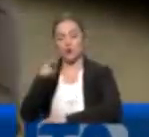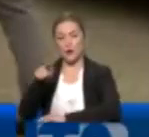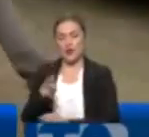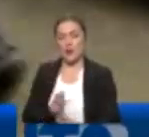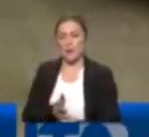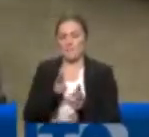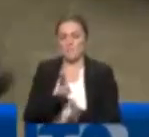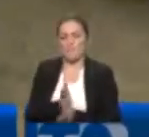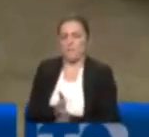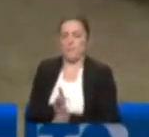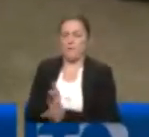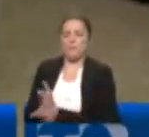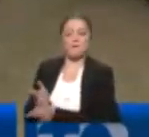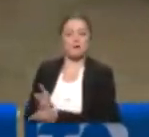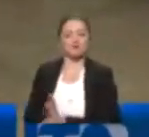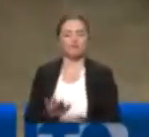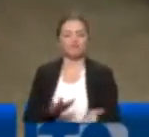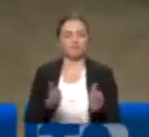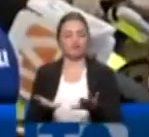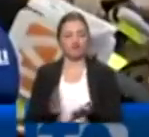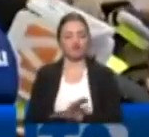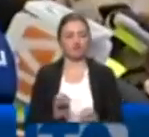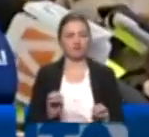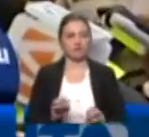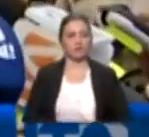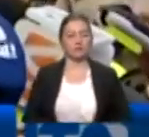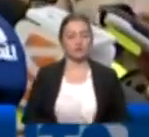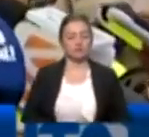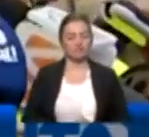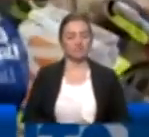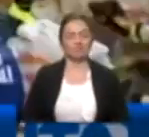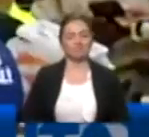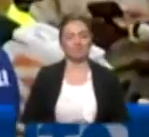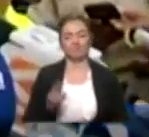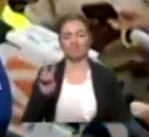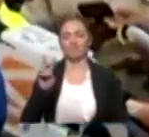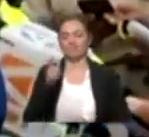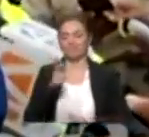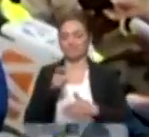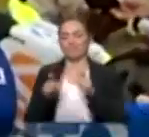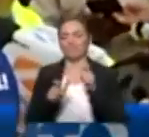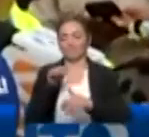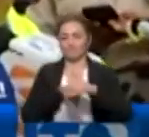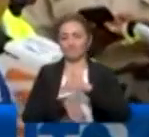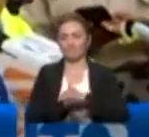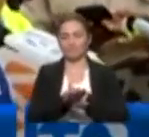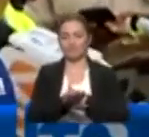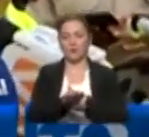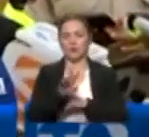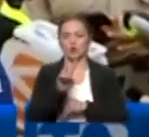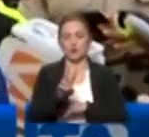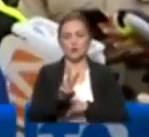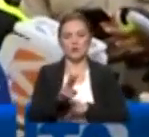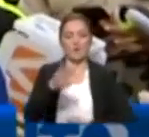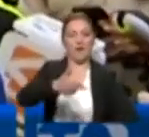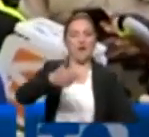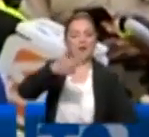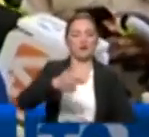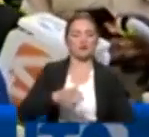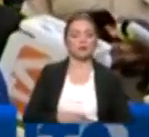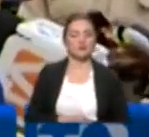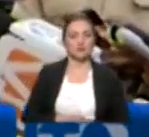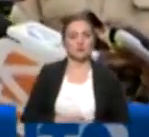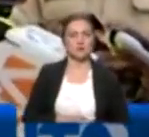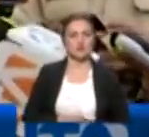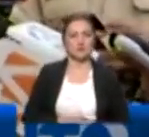y criminalística a recabar todos los indicios. Ingresan dos personas, intimidan, someten a las dos personas y acaban con